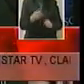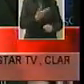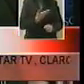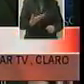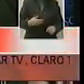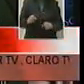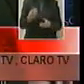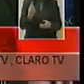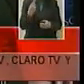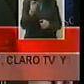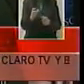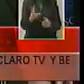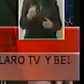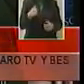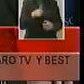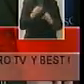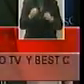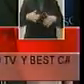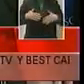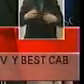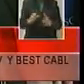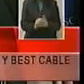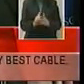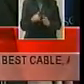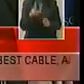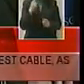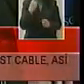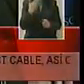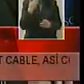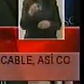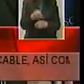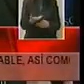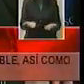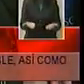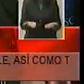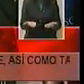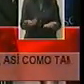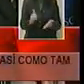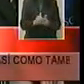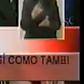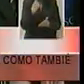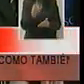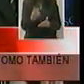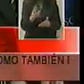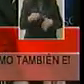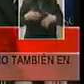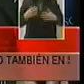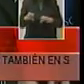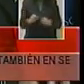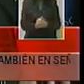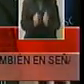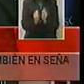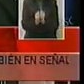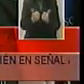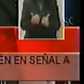presidente no hizo nada por Seguridad Ciudadana, nosotros sí podemos hacerlo. ¿Eso no sería una contraposición a lo que él, digamos, no pudo hacer